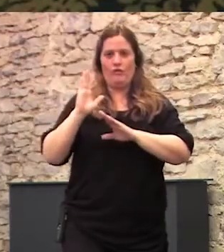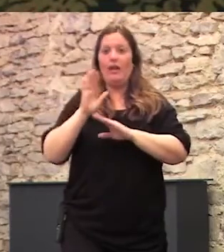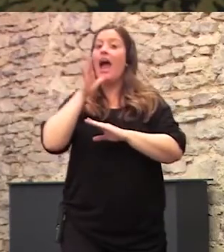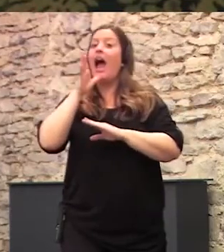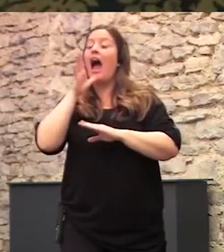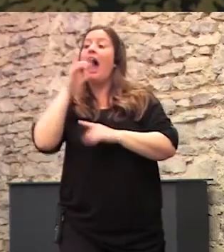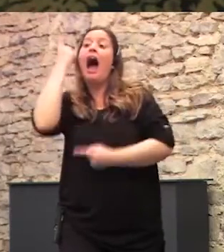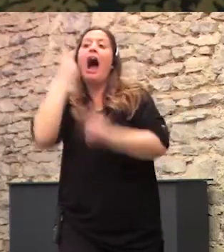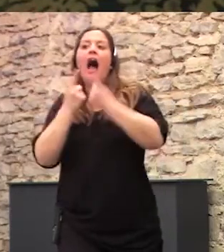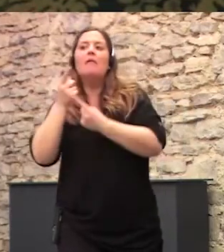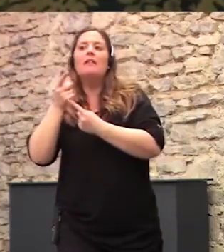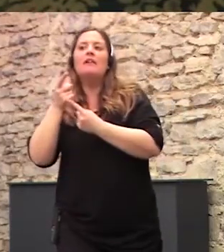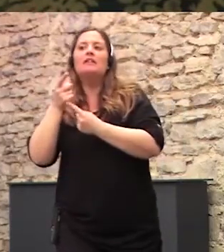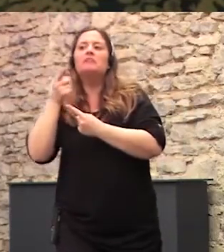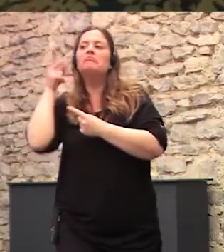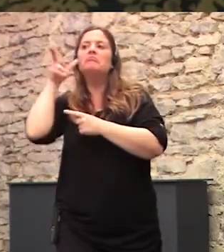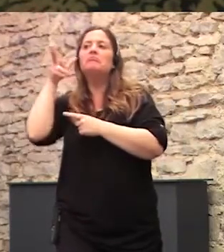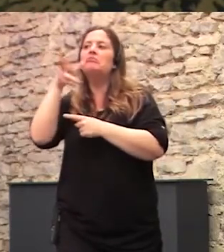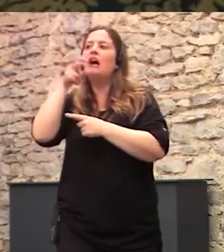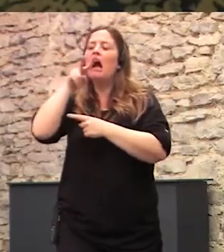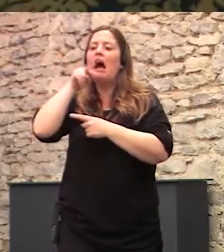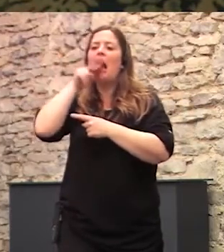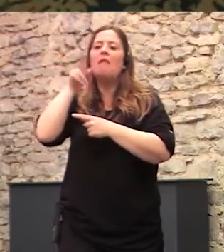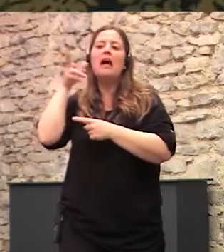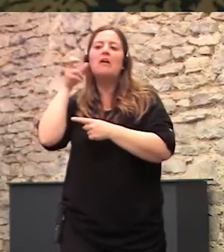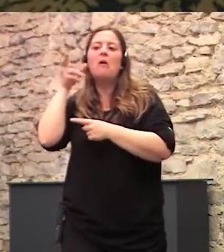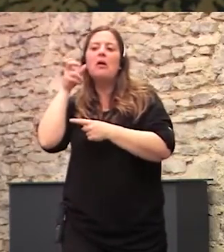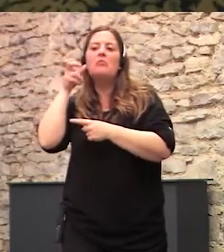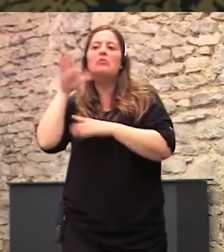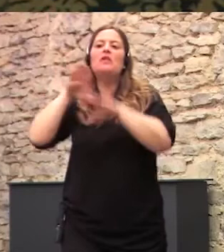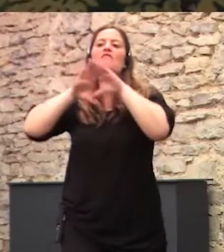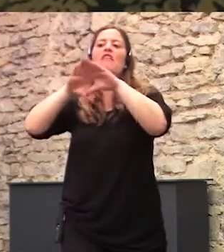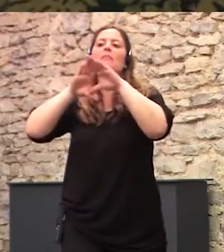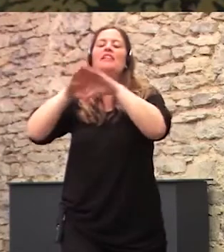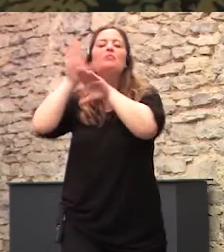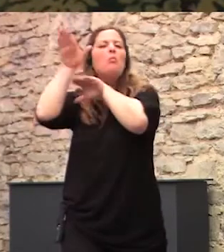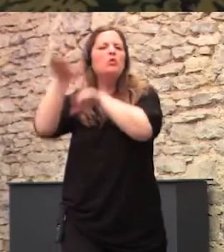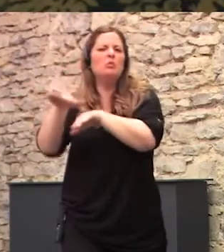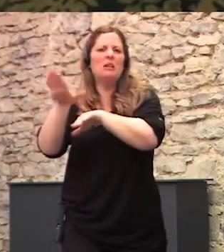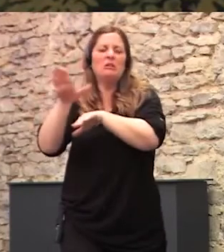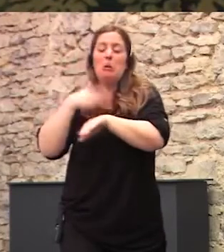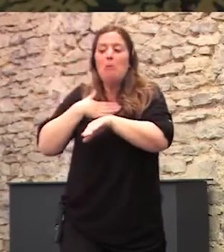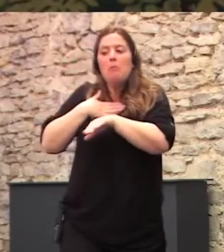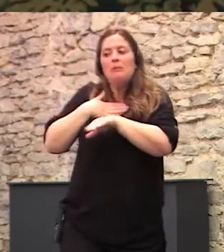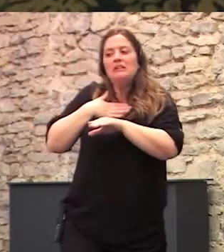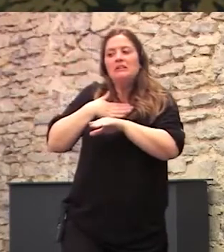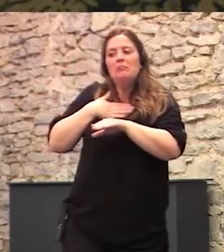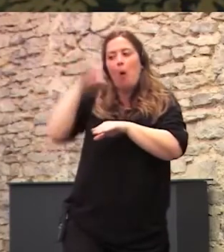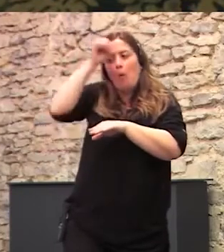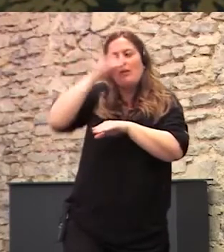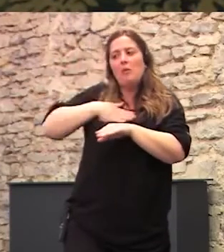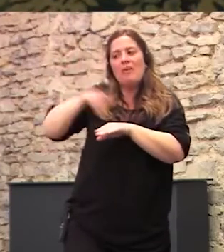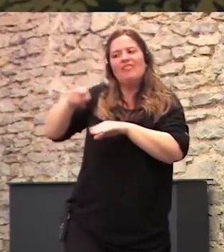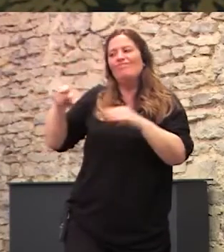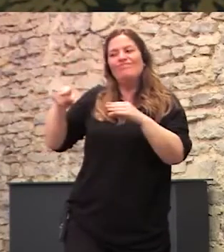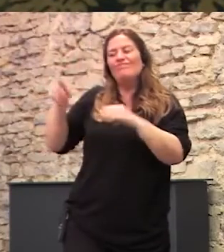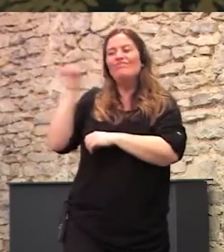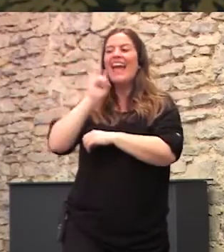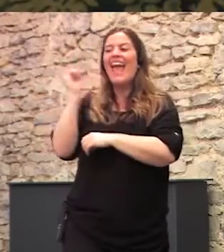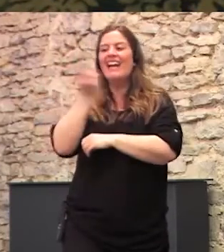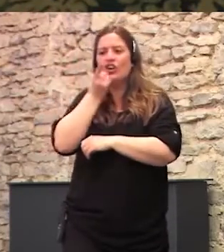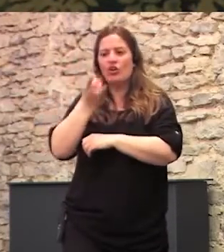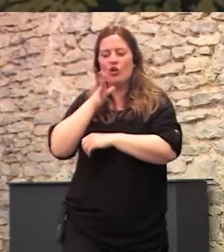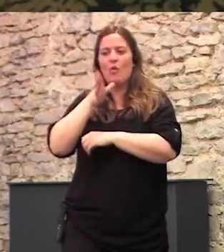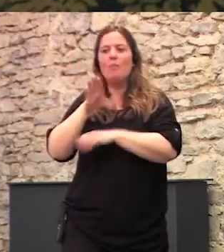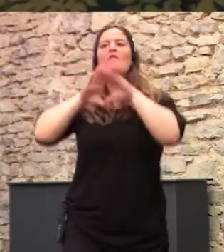a veces de feminismo musulmán. Desde mi punto de vista, pues eso es equivocado, porque bueno, musulmán, se habla de musulmán